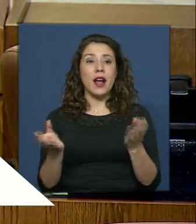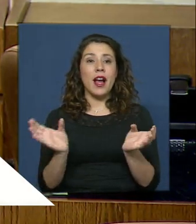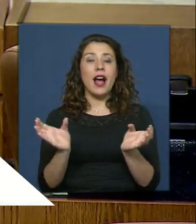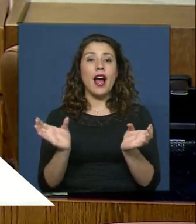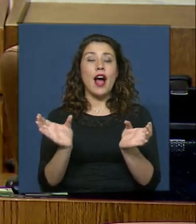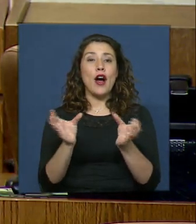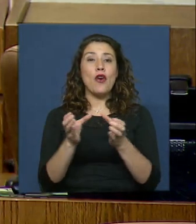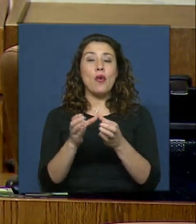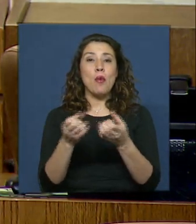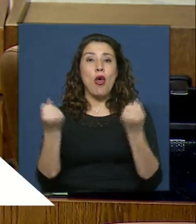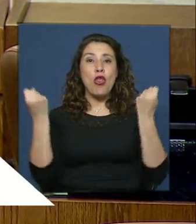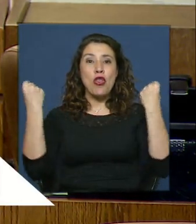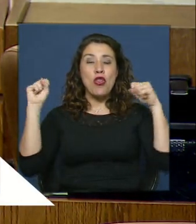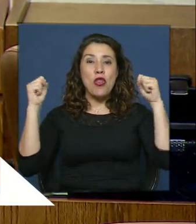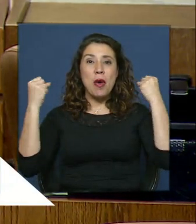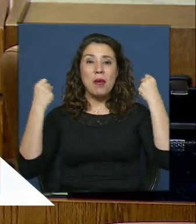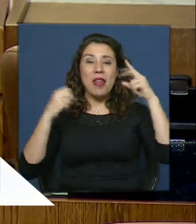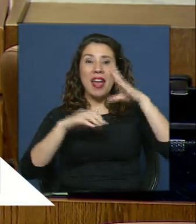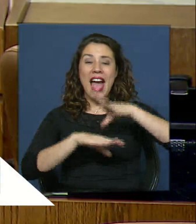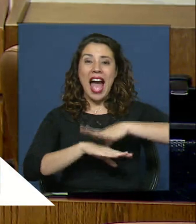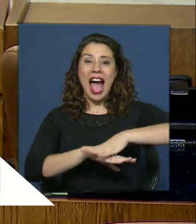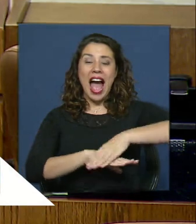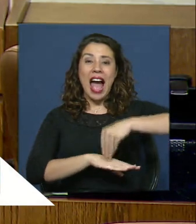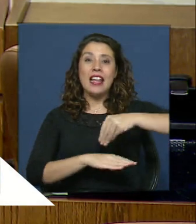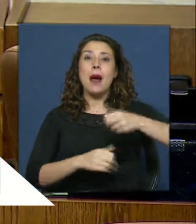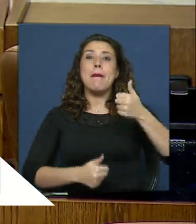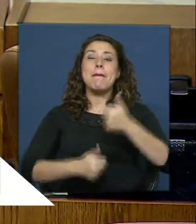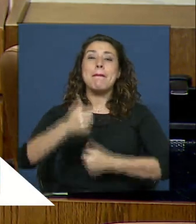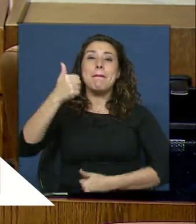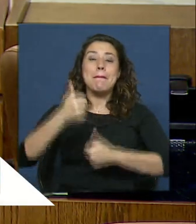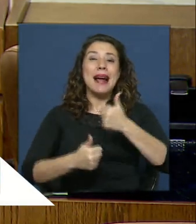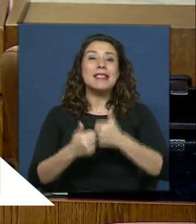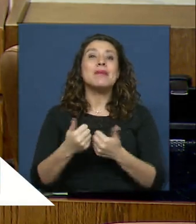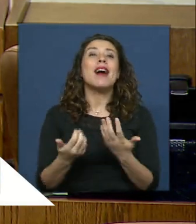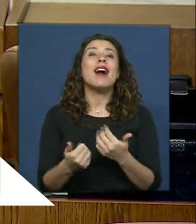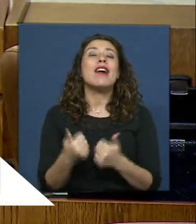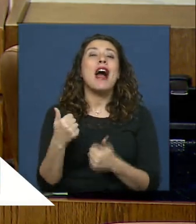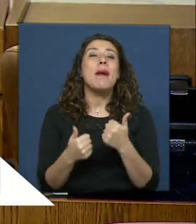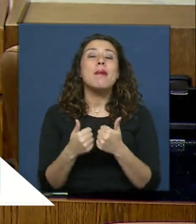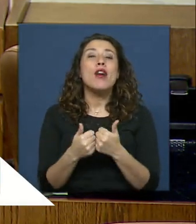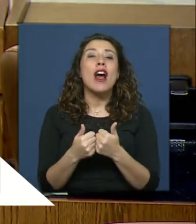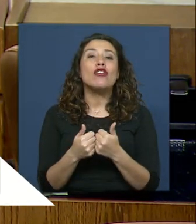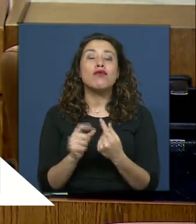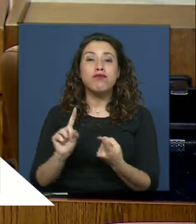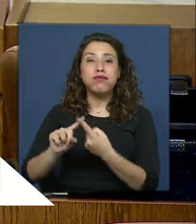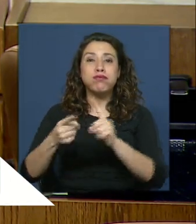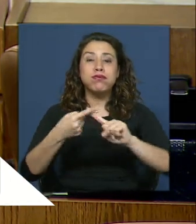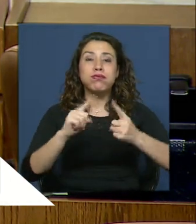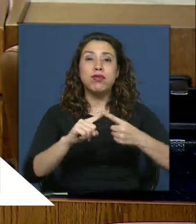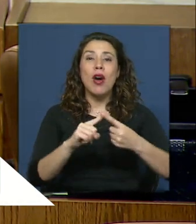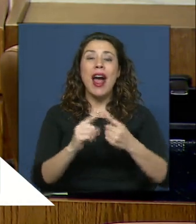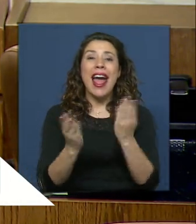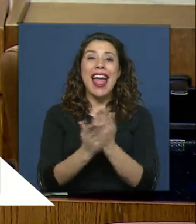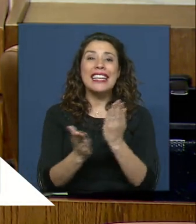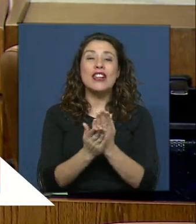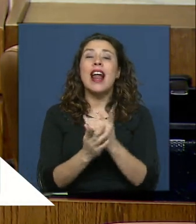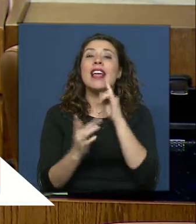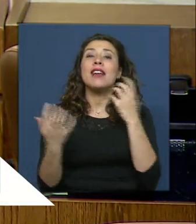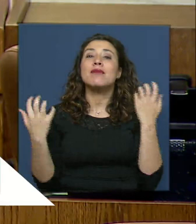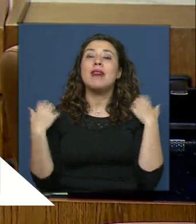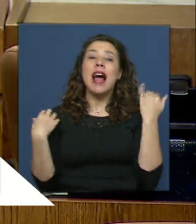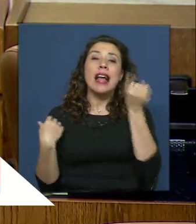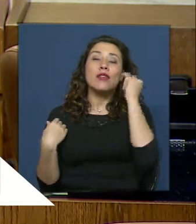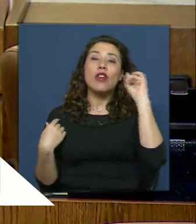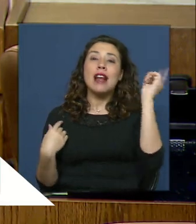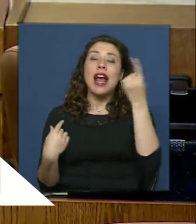deportistas ariqueños que participaron en el torneo nacional escolar que se realizó hace pocos días atrás, organizado por el Instituto Nacional del Deporte, y